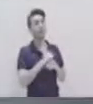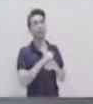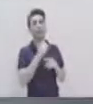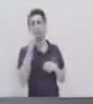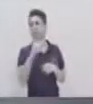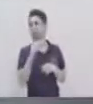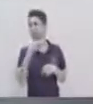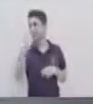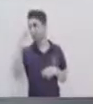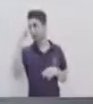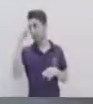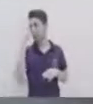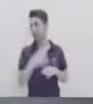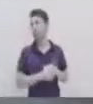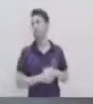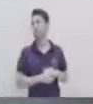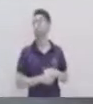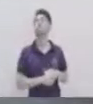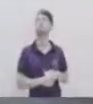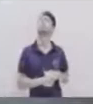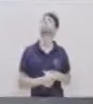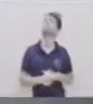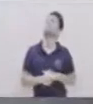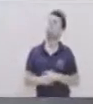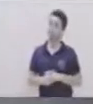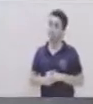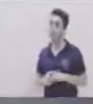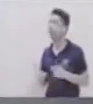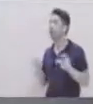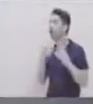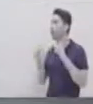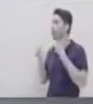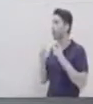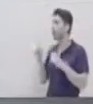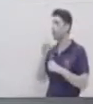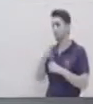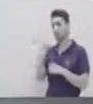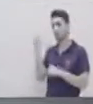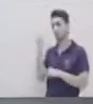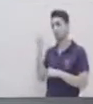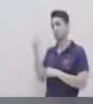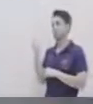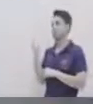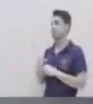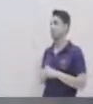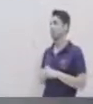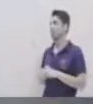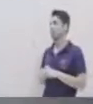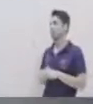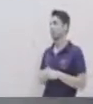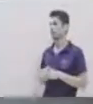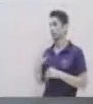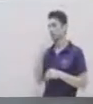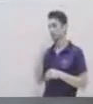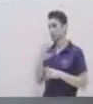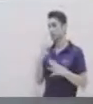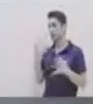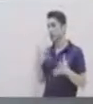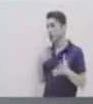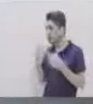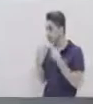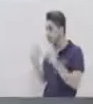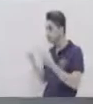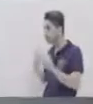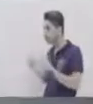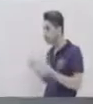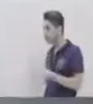práctica este tipo de trabajo? La comunicación. Es muy importante el aspecto de comunicación, de venir y contar,